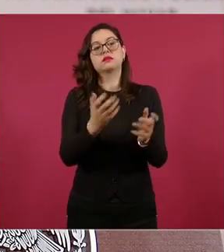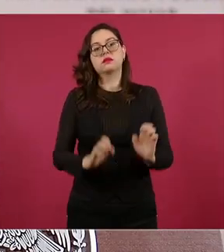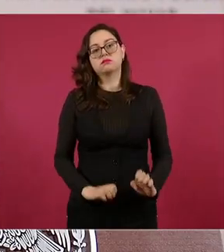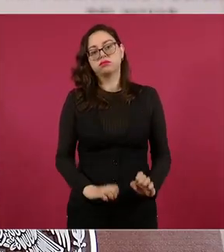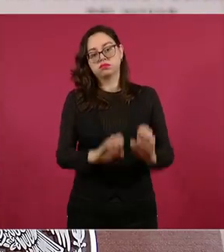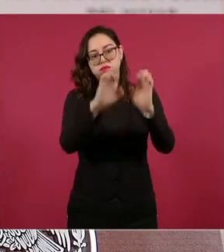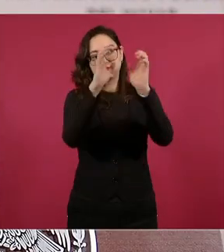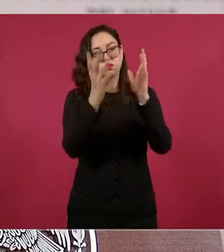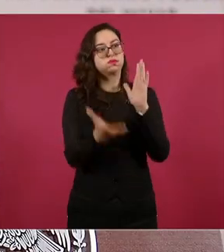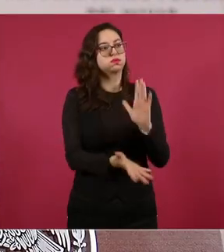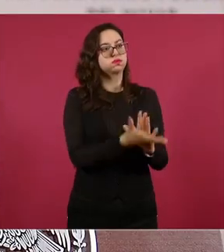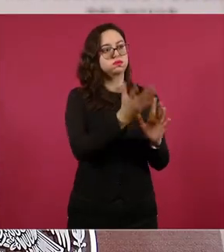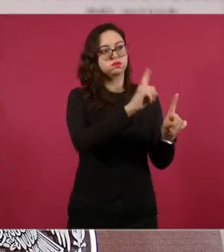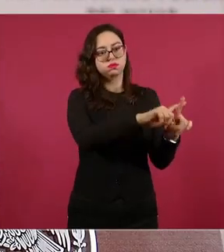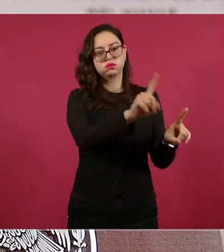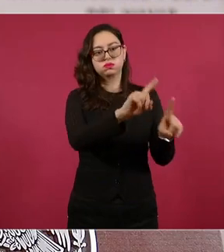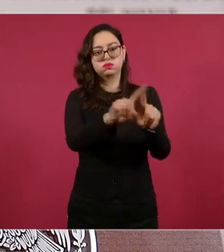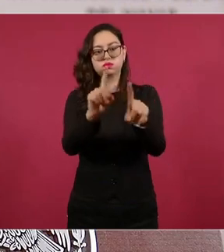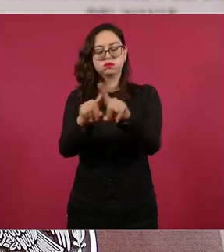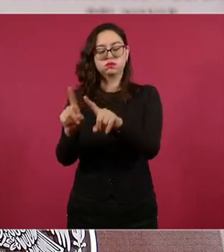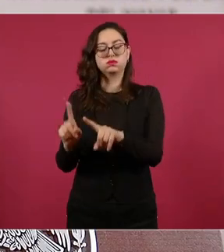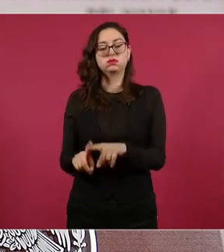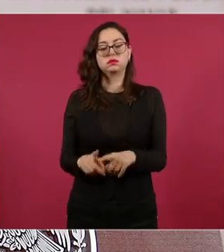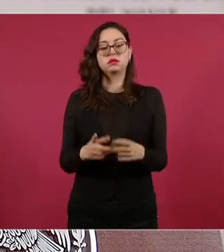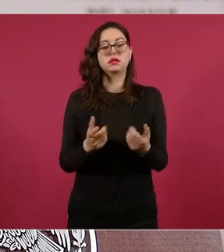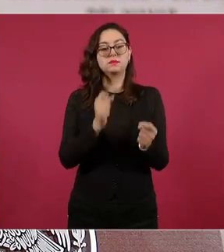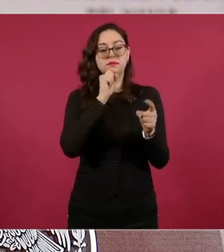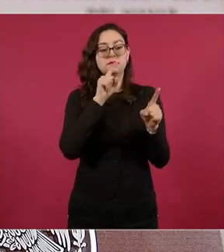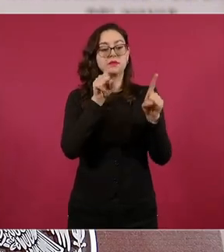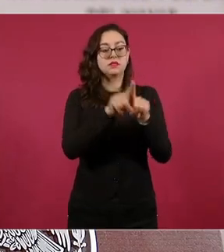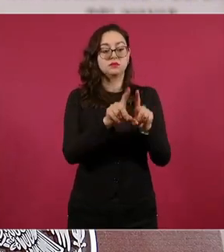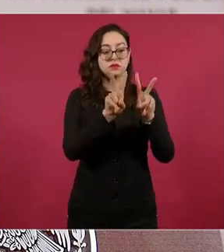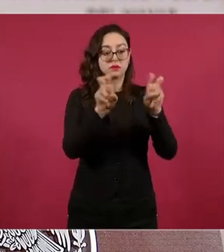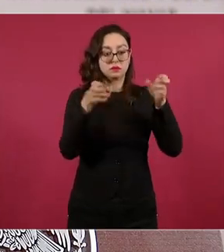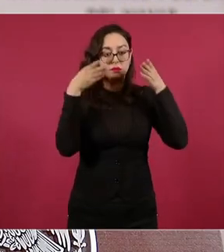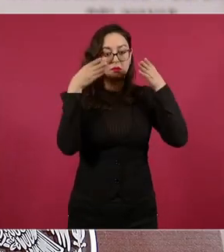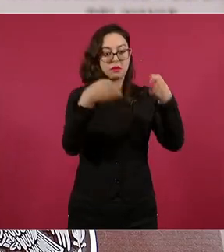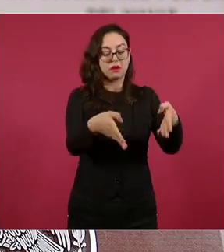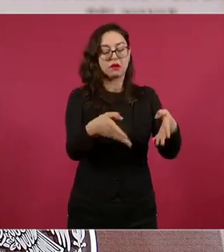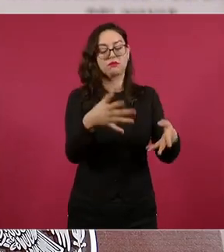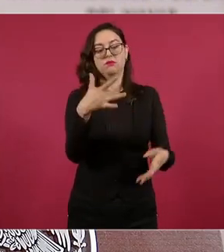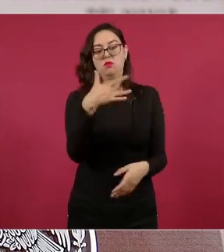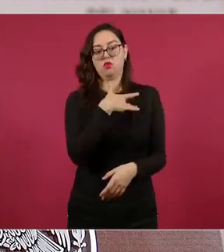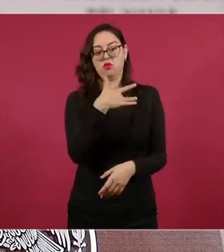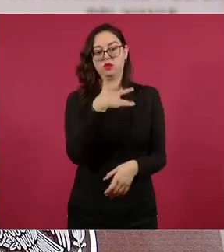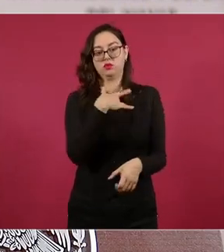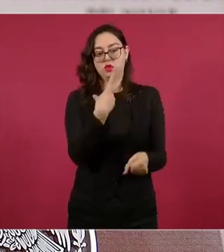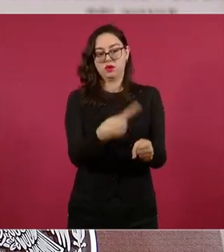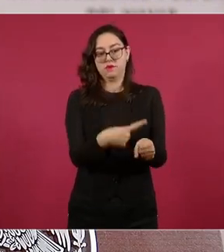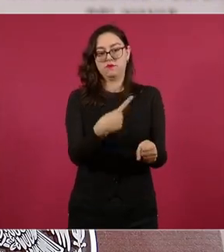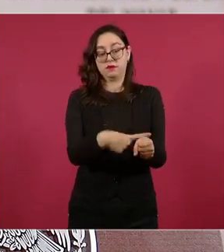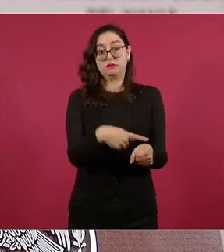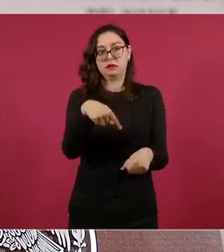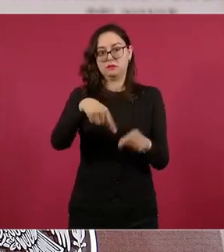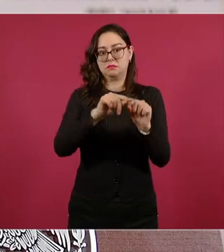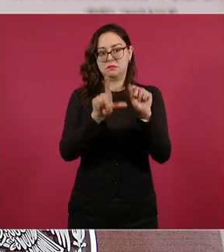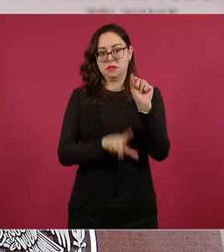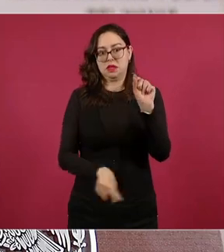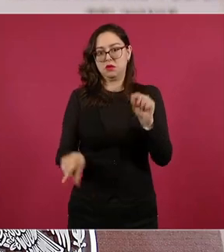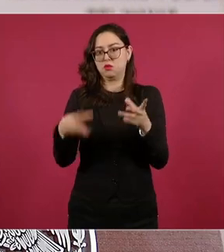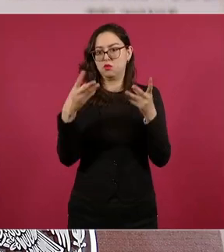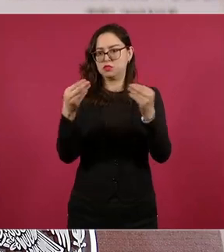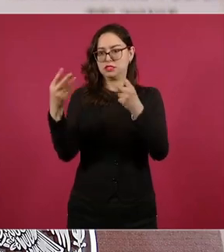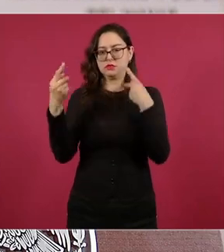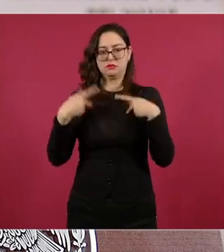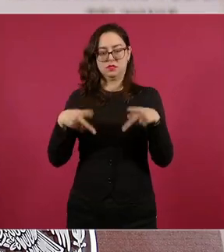luego, en particular las enfermedades del corazón, que son la principal causa de muerte en nuestro